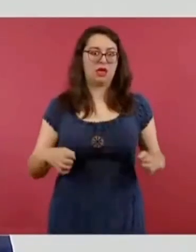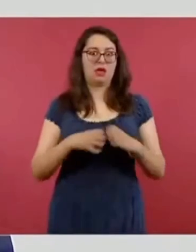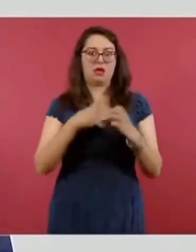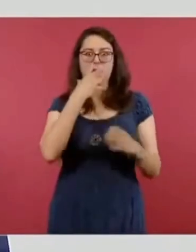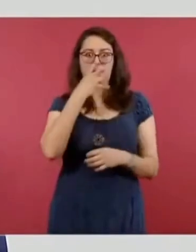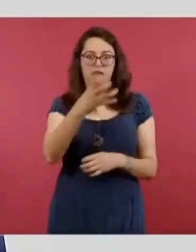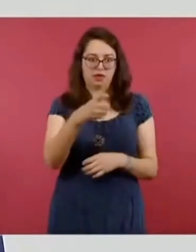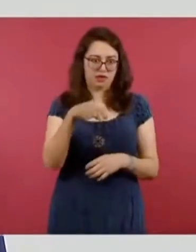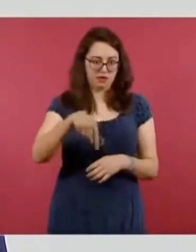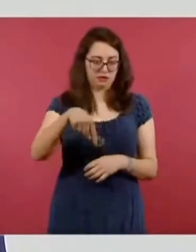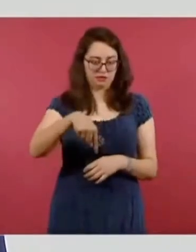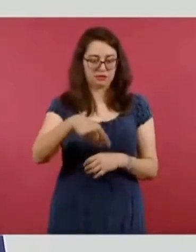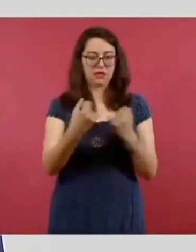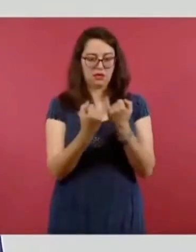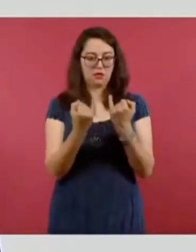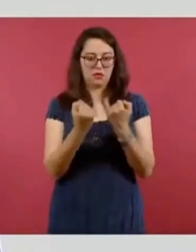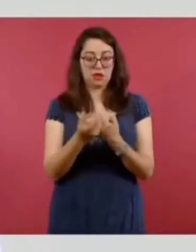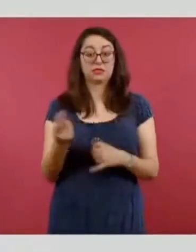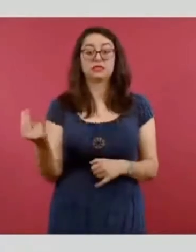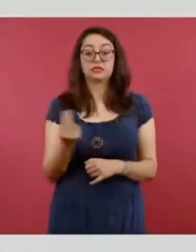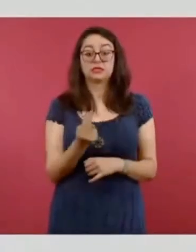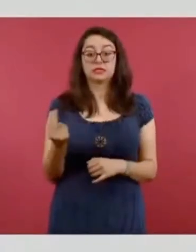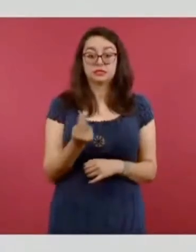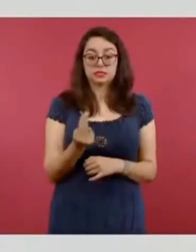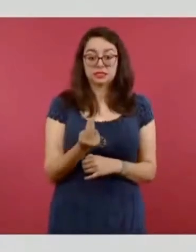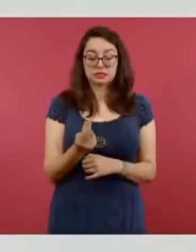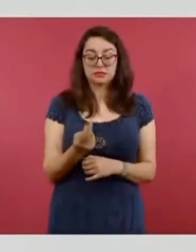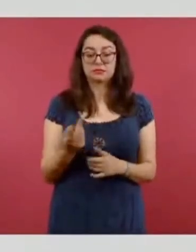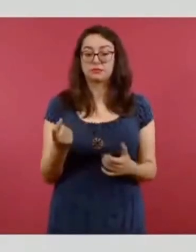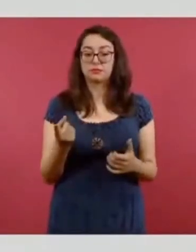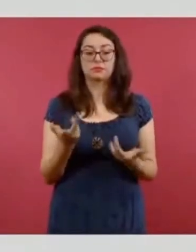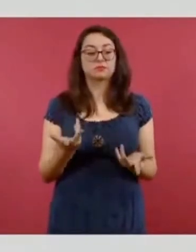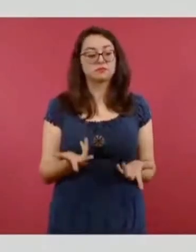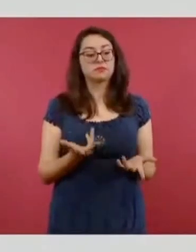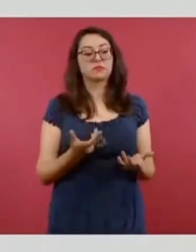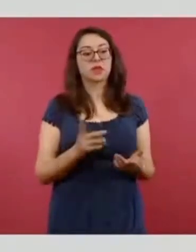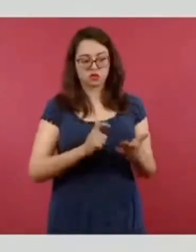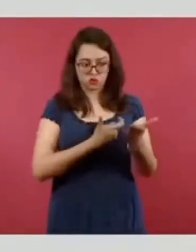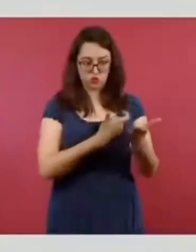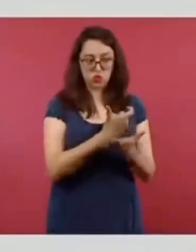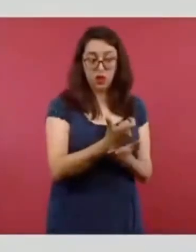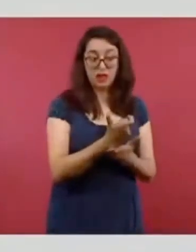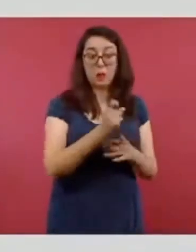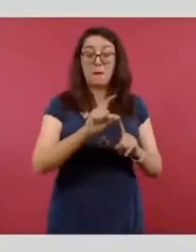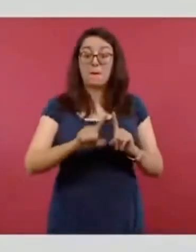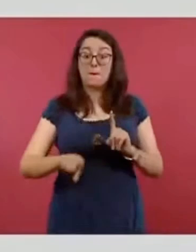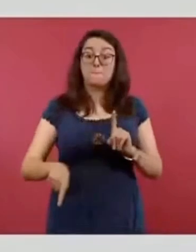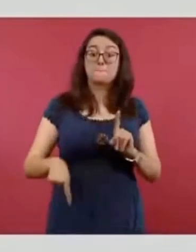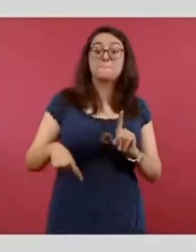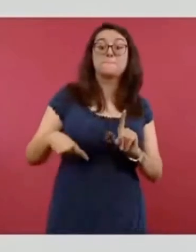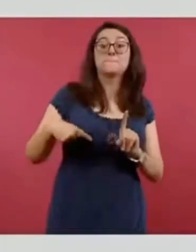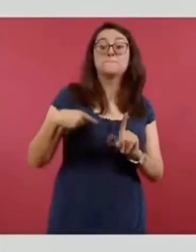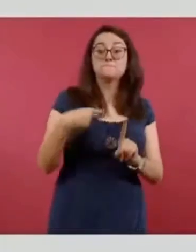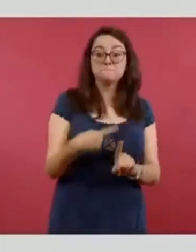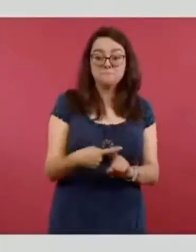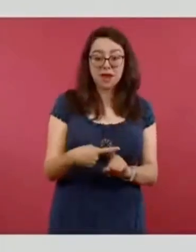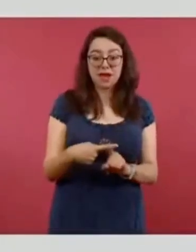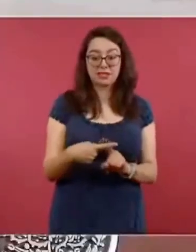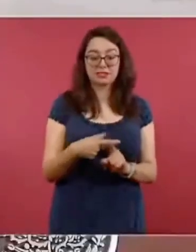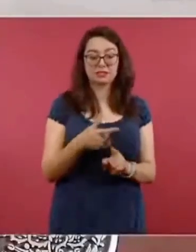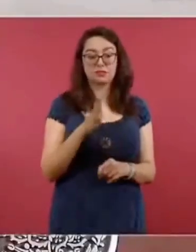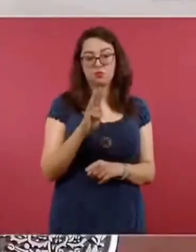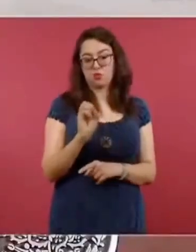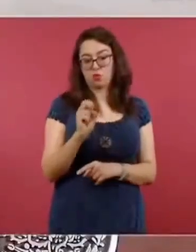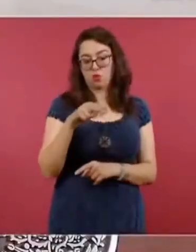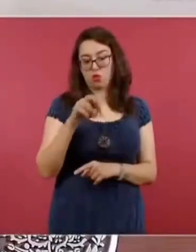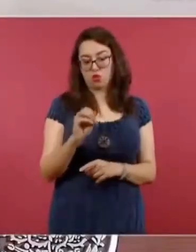sentido, para cubrir estas vacantes, se consideró un bono de compensación para que estos 4,010 médicos especialistas